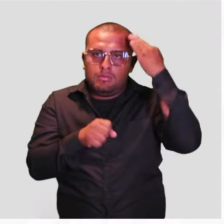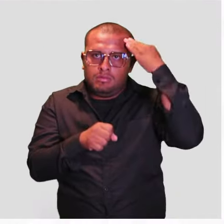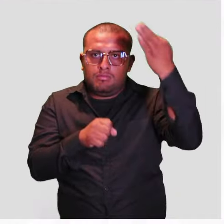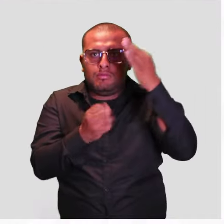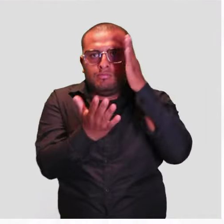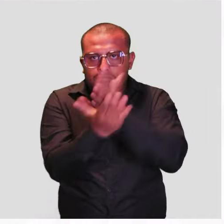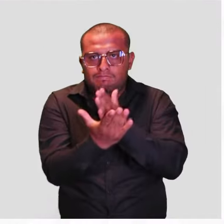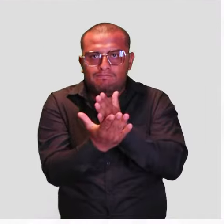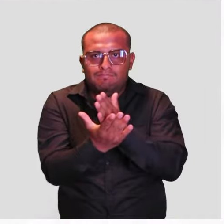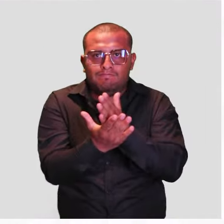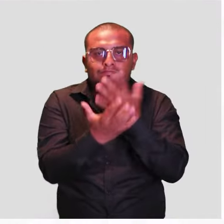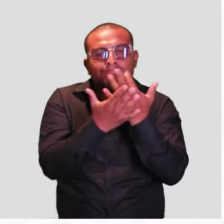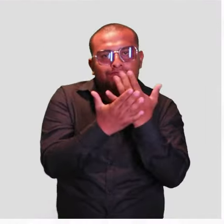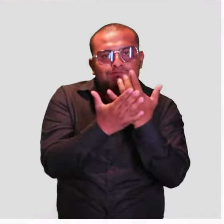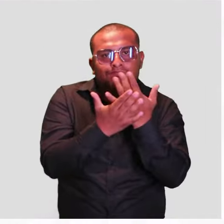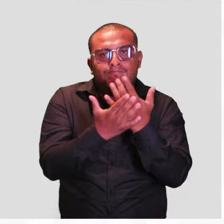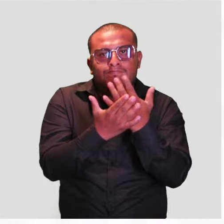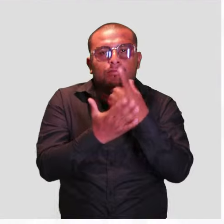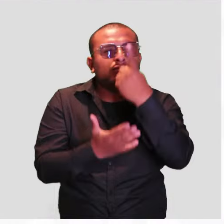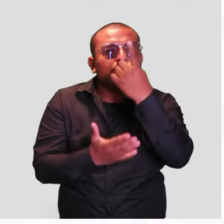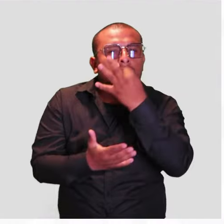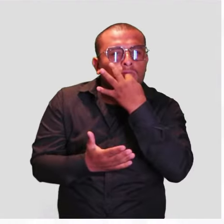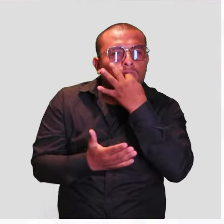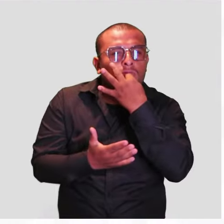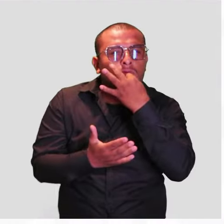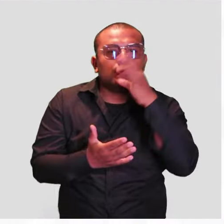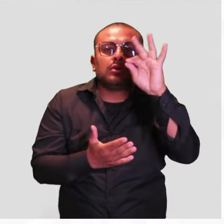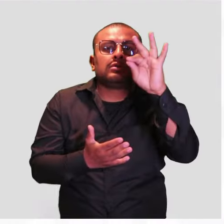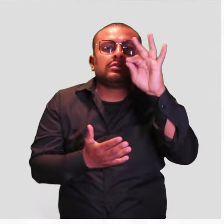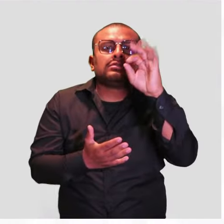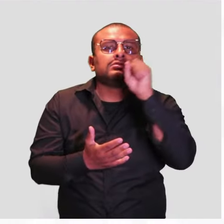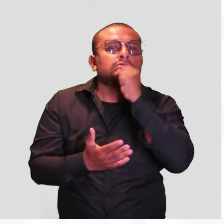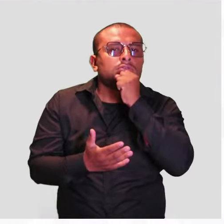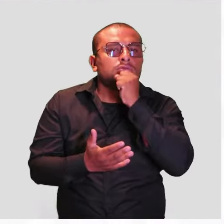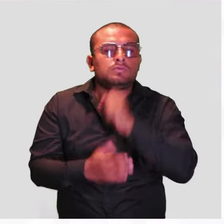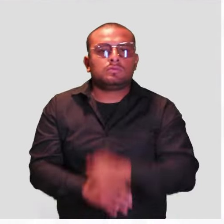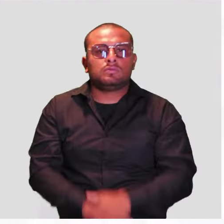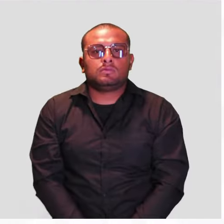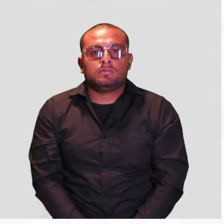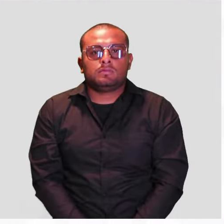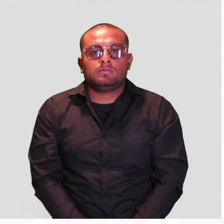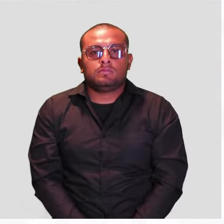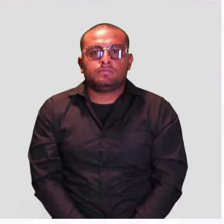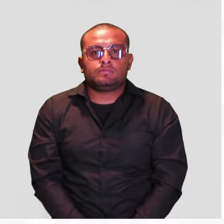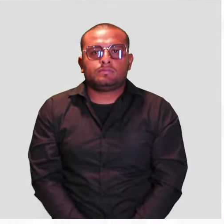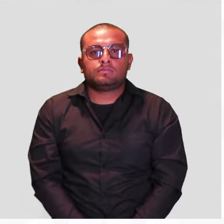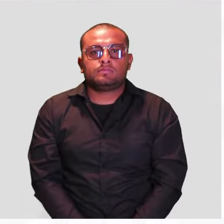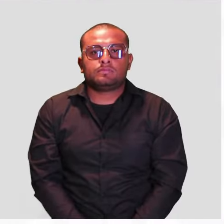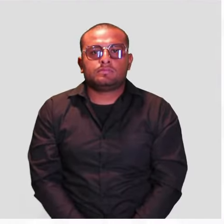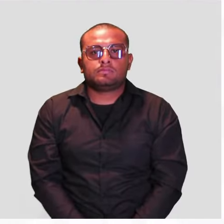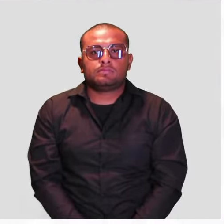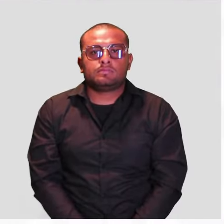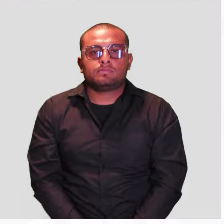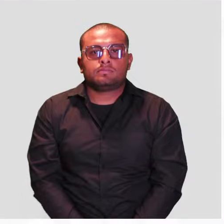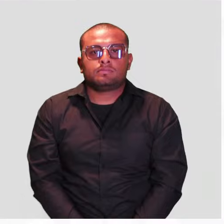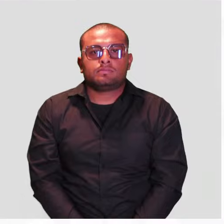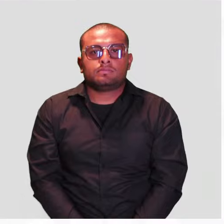Ha quedado en 1:44 dentro de su intervención al planteamiento ya